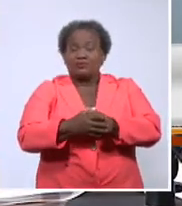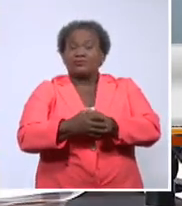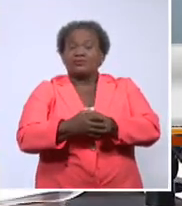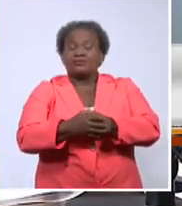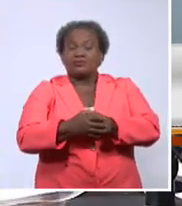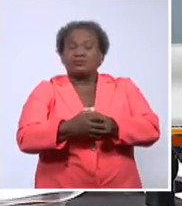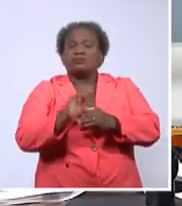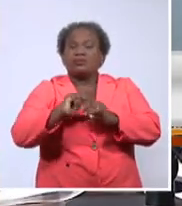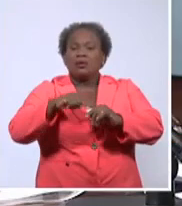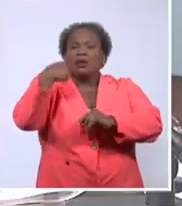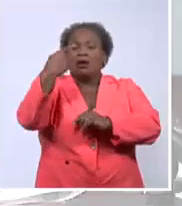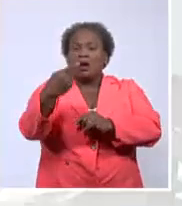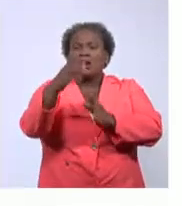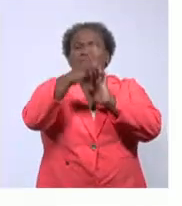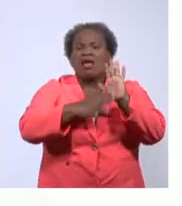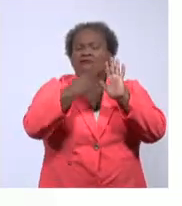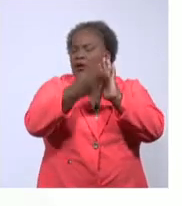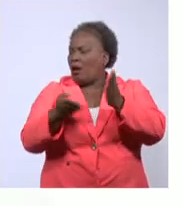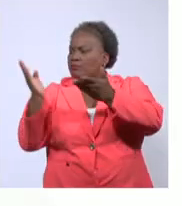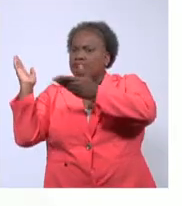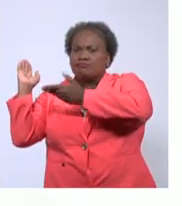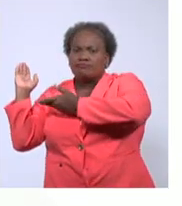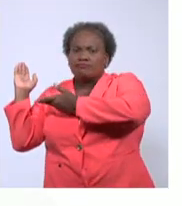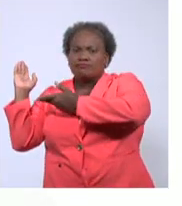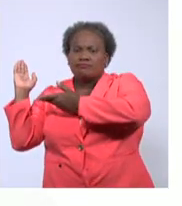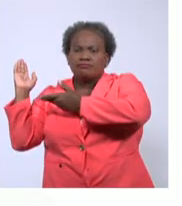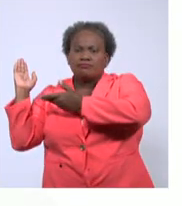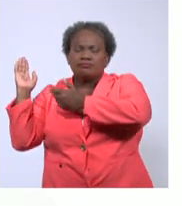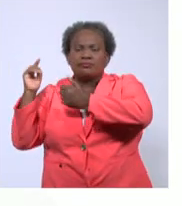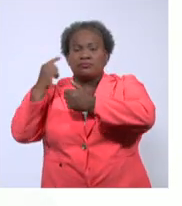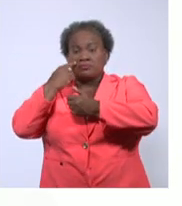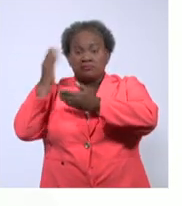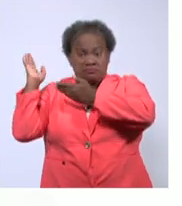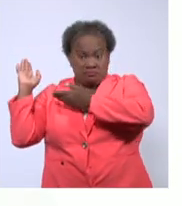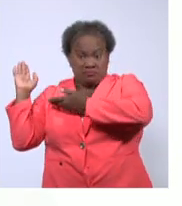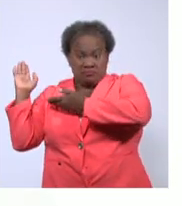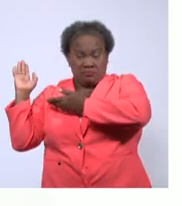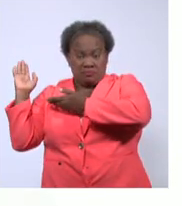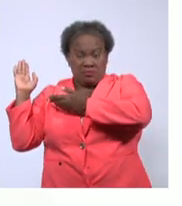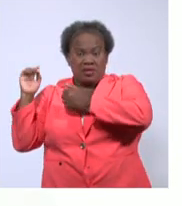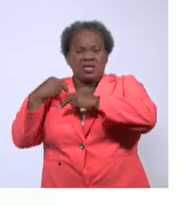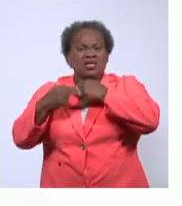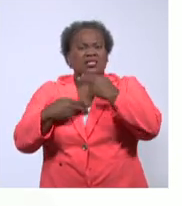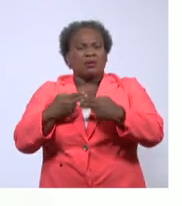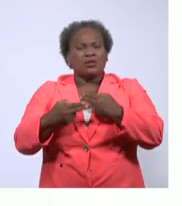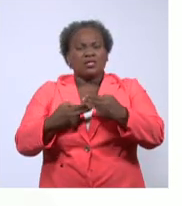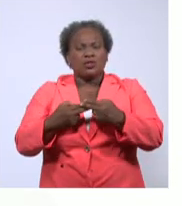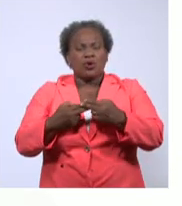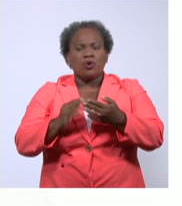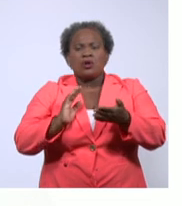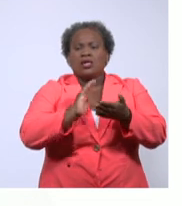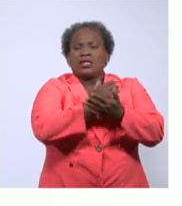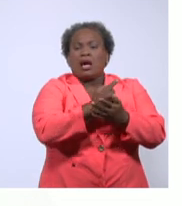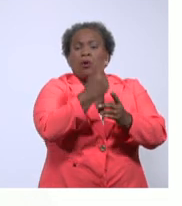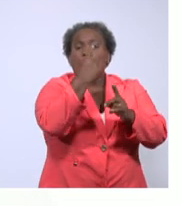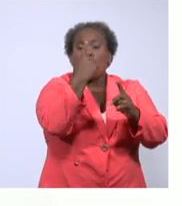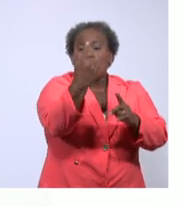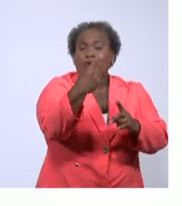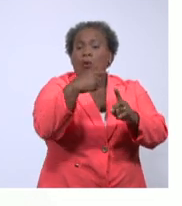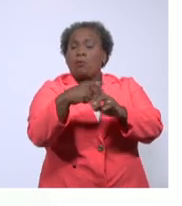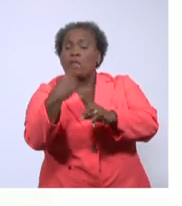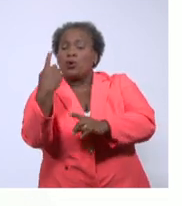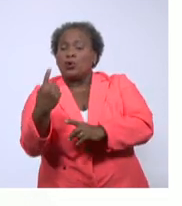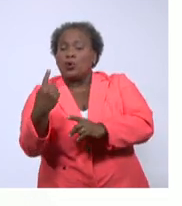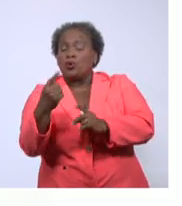Entonces, en la próxima gráfica, adelante, miren qué interesante, lo único que estamos haciendo es que estamos quitando el 1 por 1 y